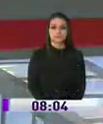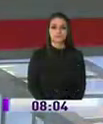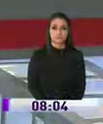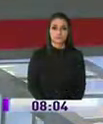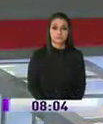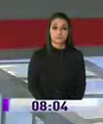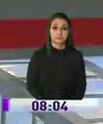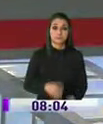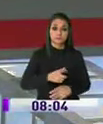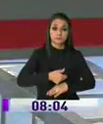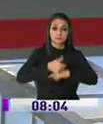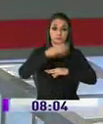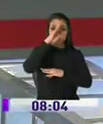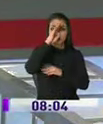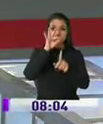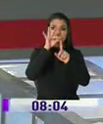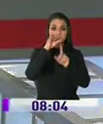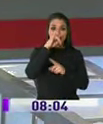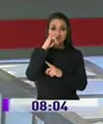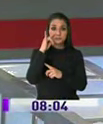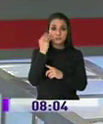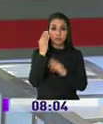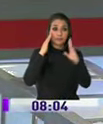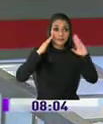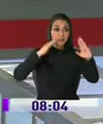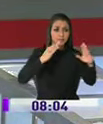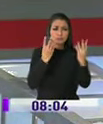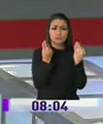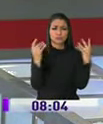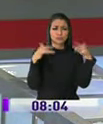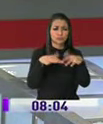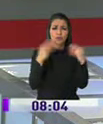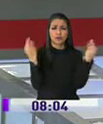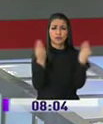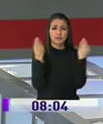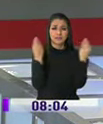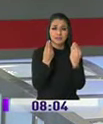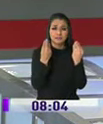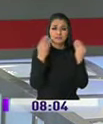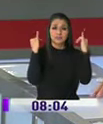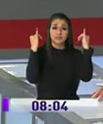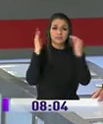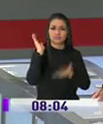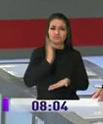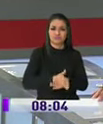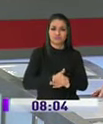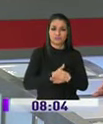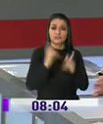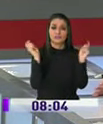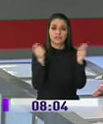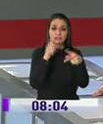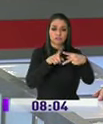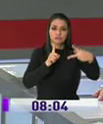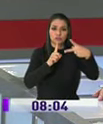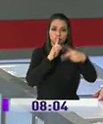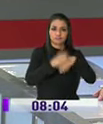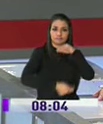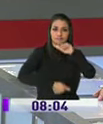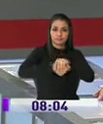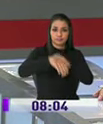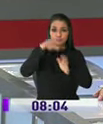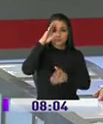Agentes de la DINAPEN acabaron con la diversión de cientos de adolescentes en dos fiestas clandestinas en el sur de Quito. Los gendarmes decomisaron licor